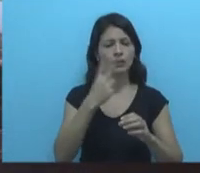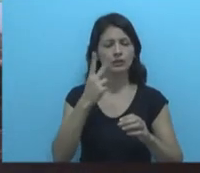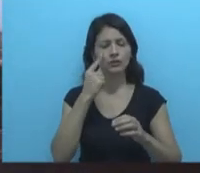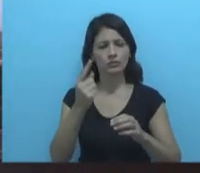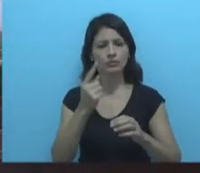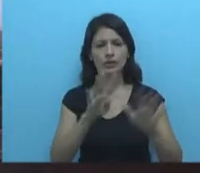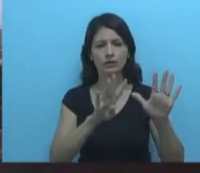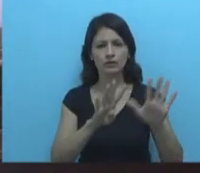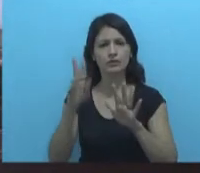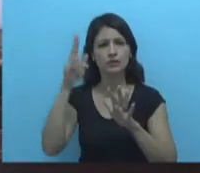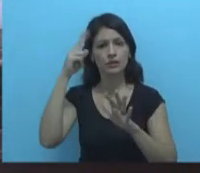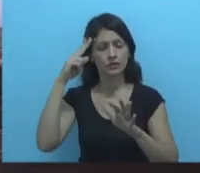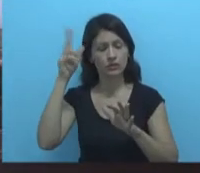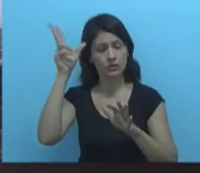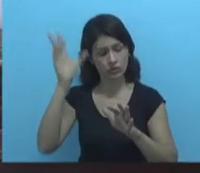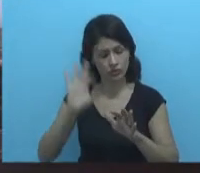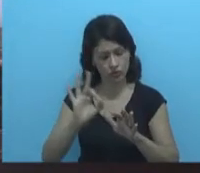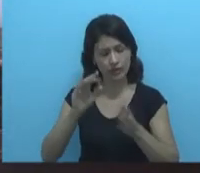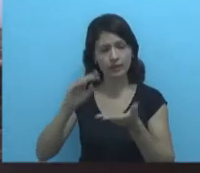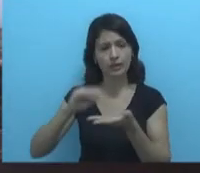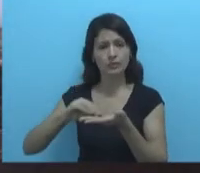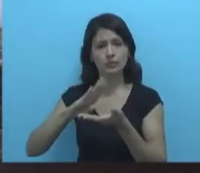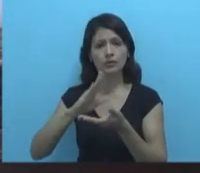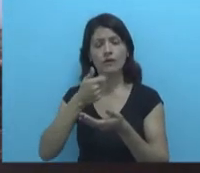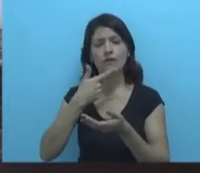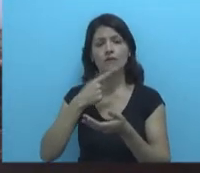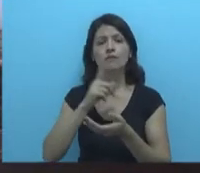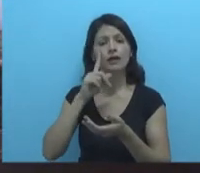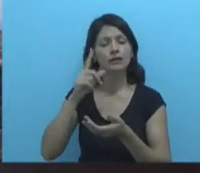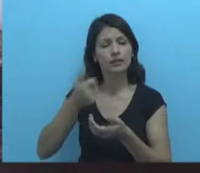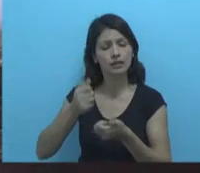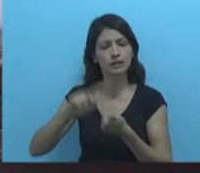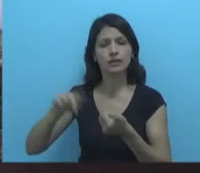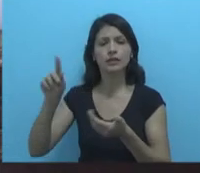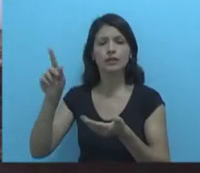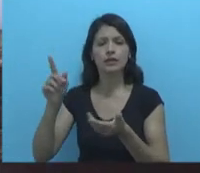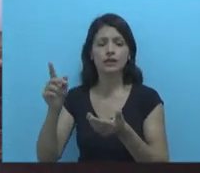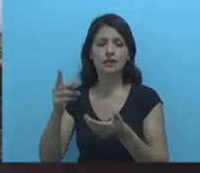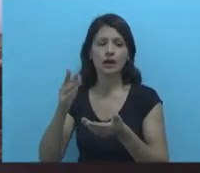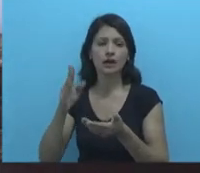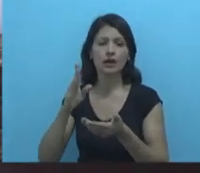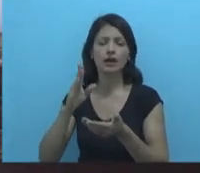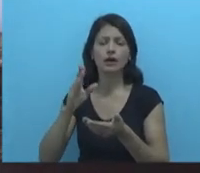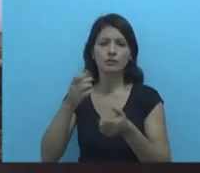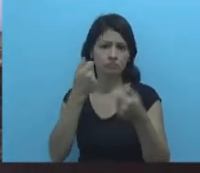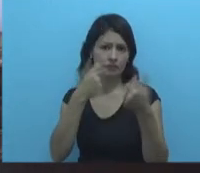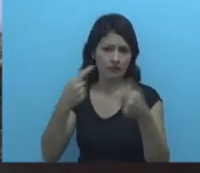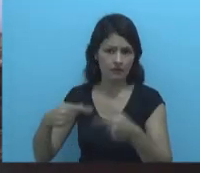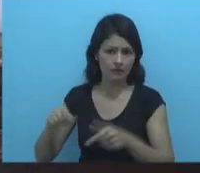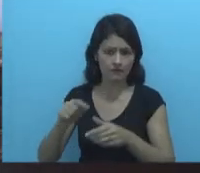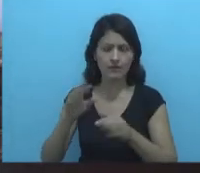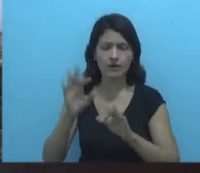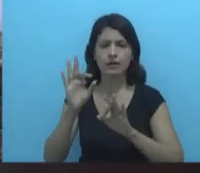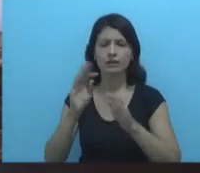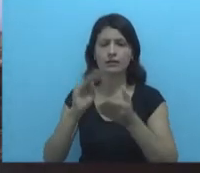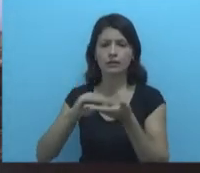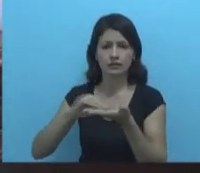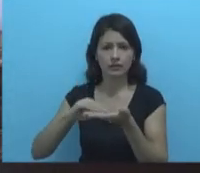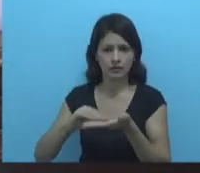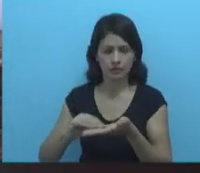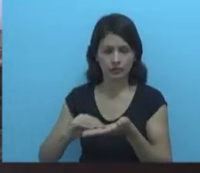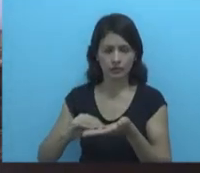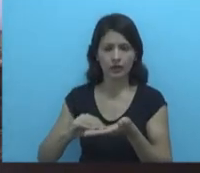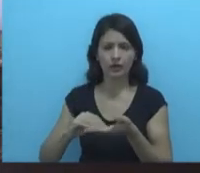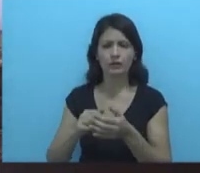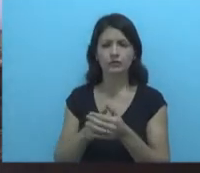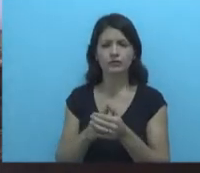42.980. Diputado Bastida lleva la firma acompañante de diputada Espíndola, Di Stéfano, Basile, González, Zen, Ciancio,